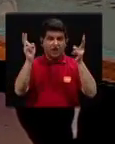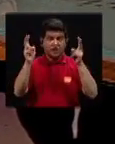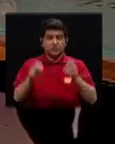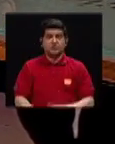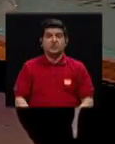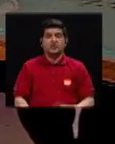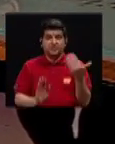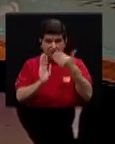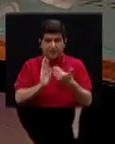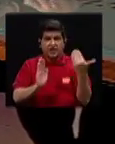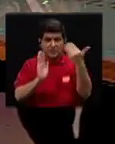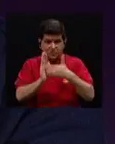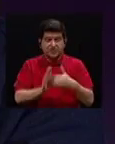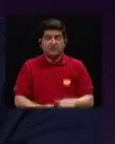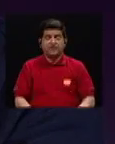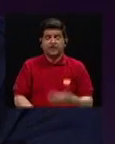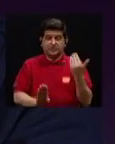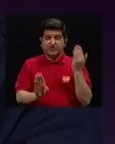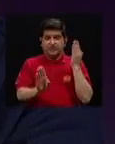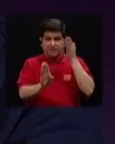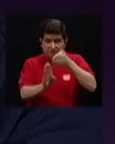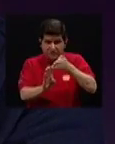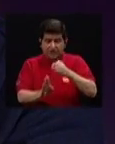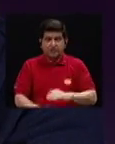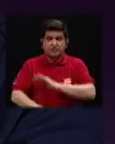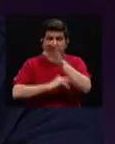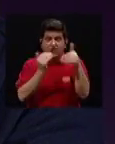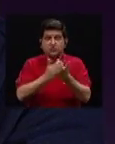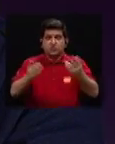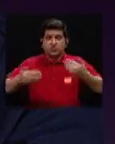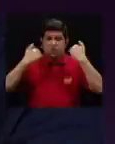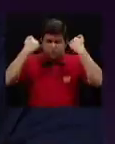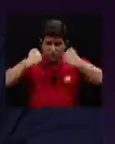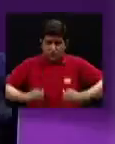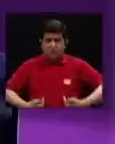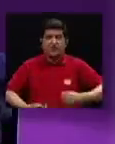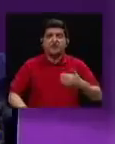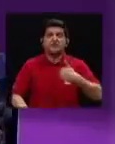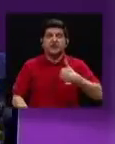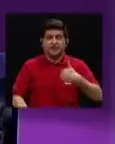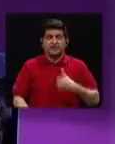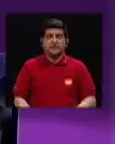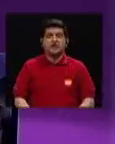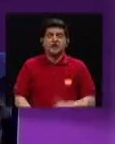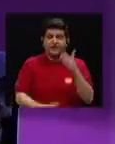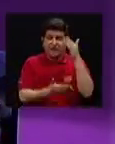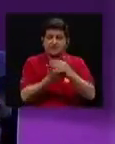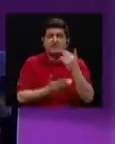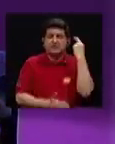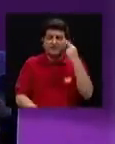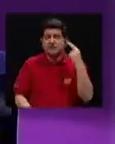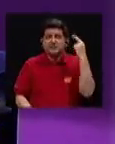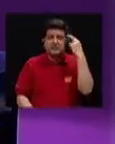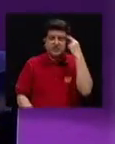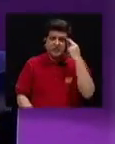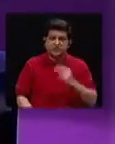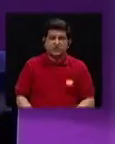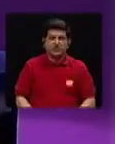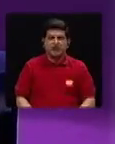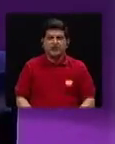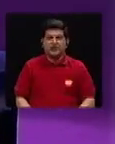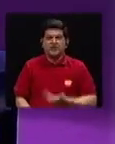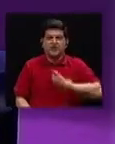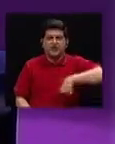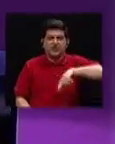la en la piel Pero toda la humanidad tiene que parar y reflexionar sobre Por qué no conseguimos